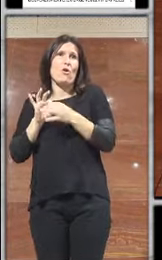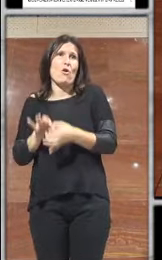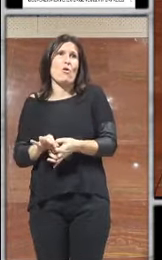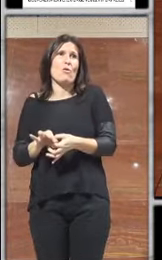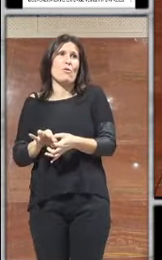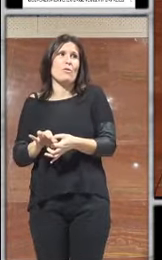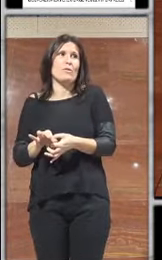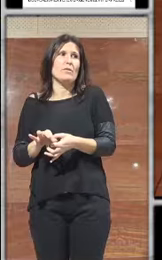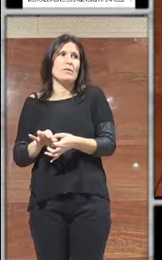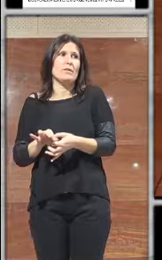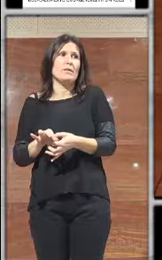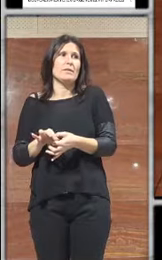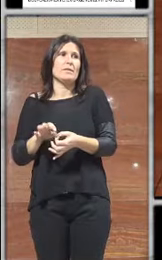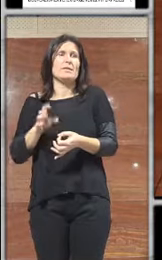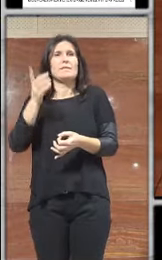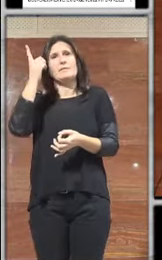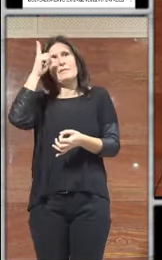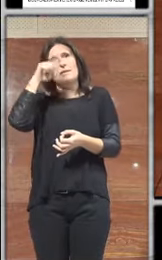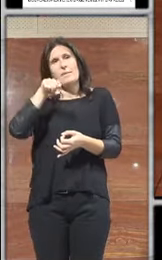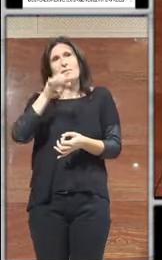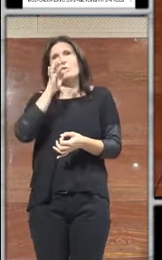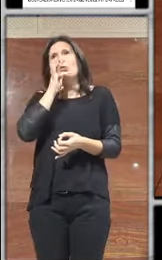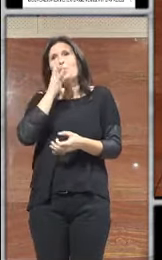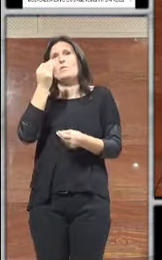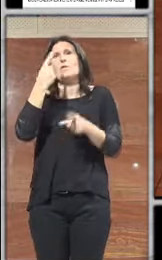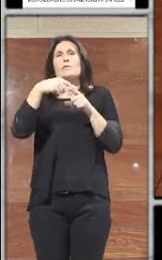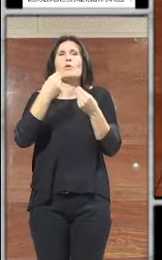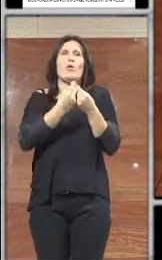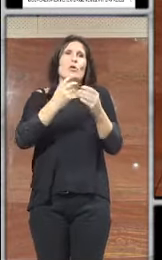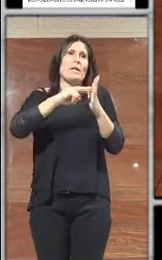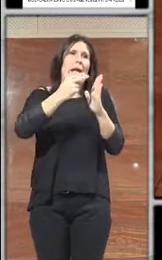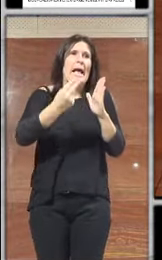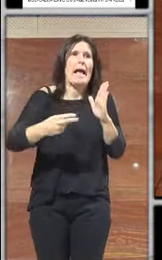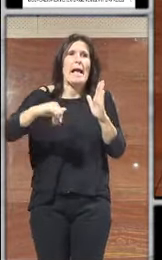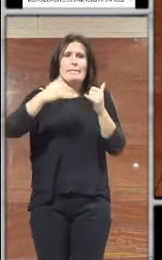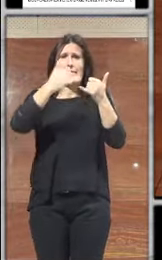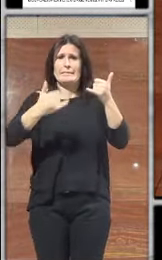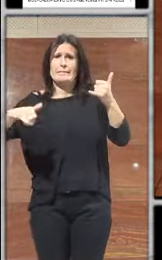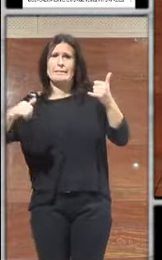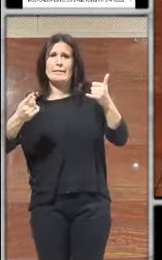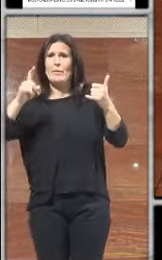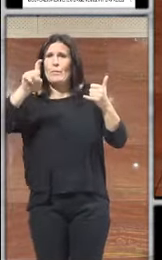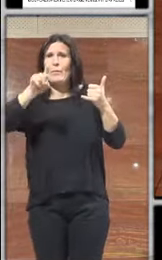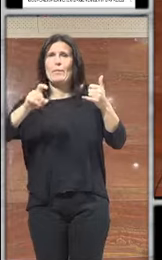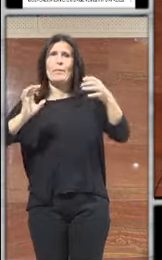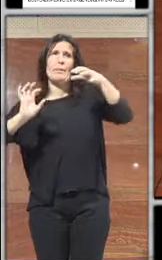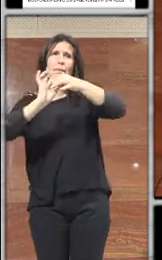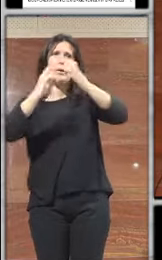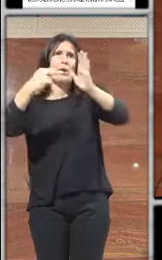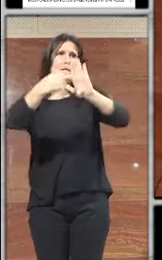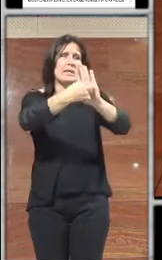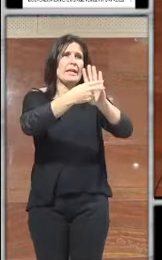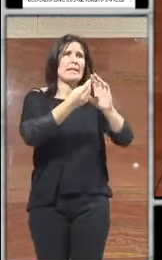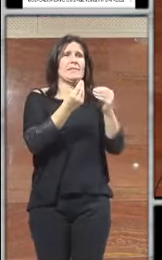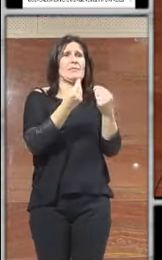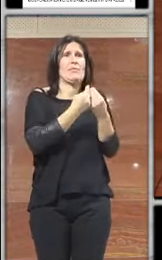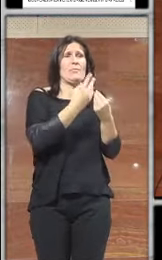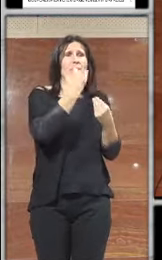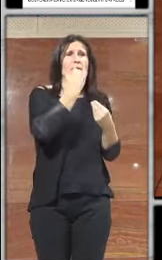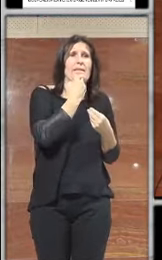personas que siguen en sus sillas con cables que cuelgan por todos los lados, conectan los pulsadores con los tablets, con la batería,